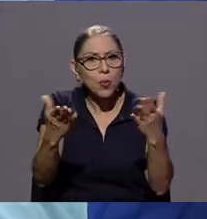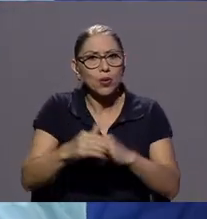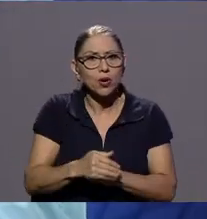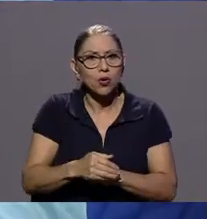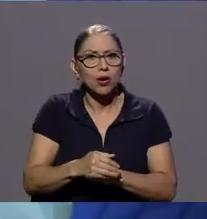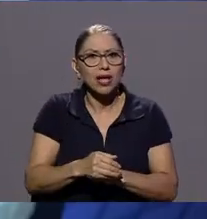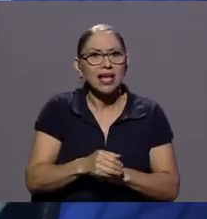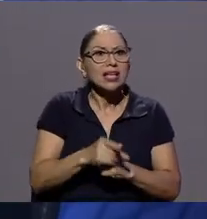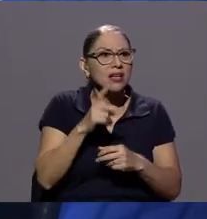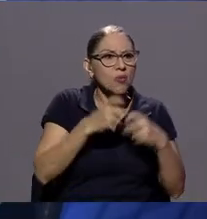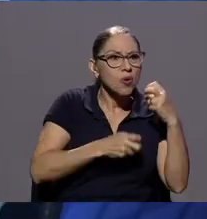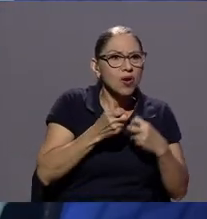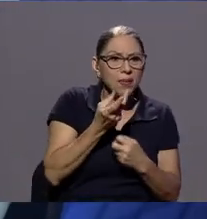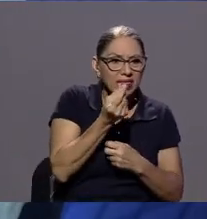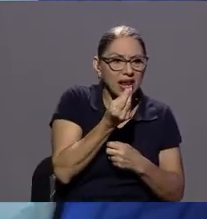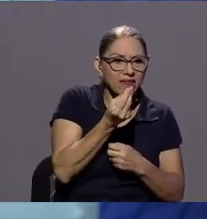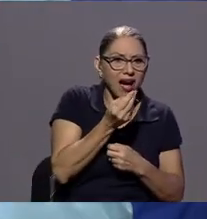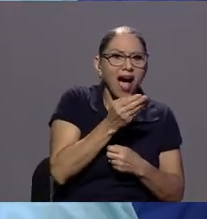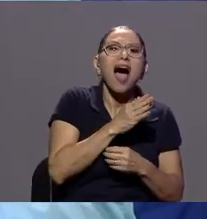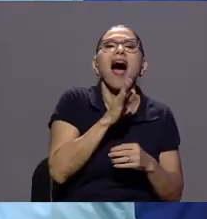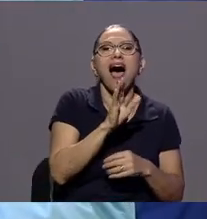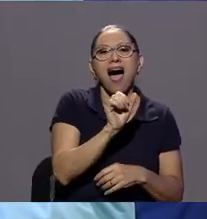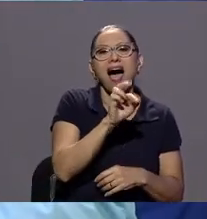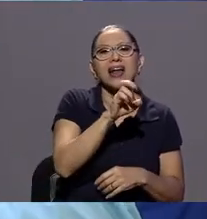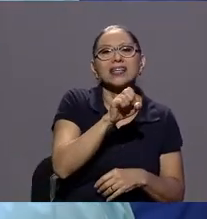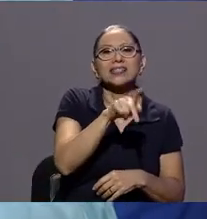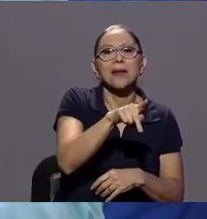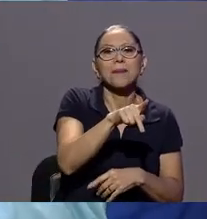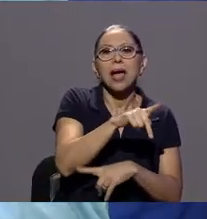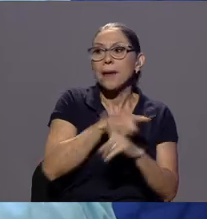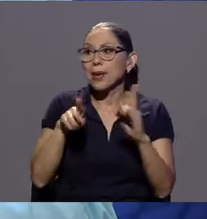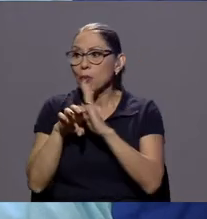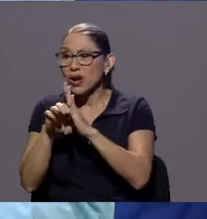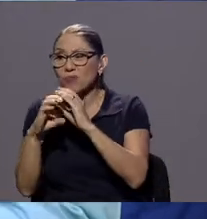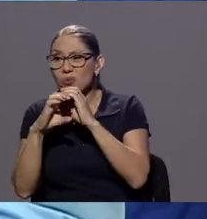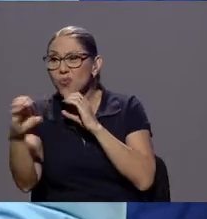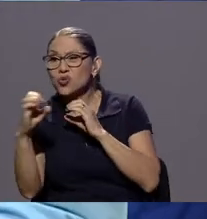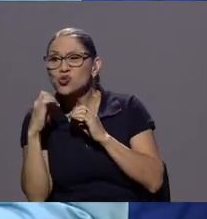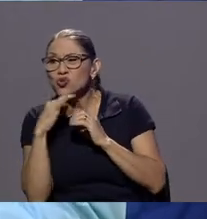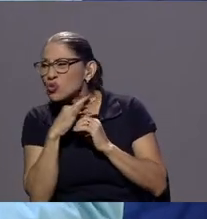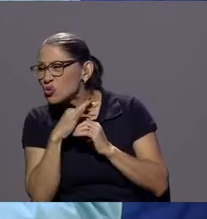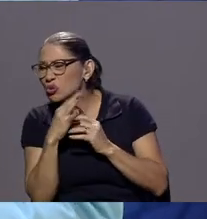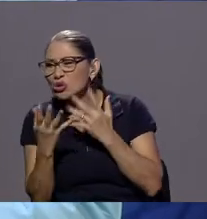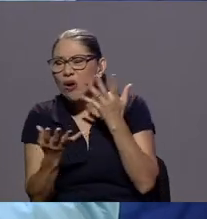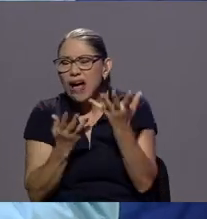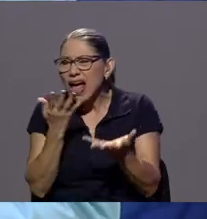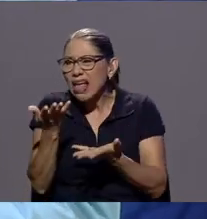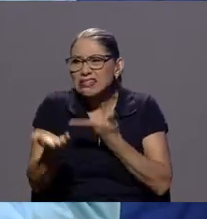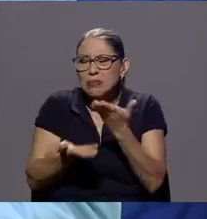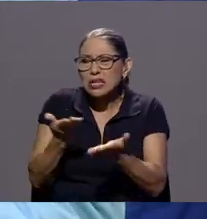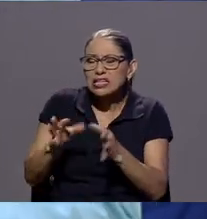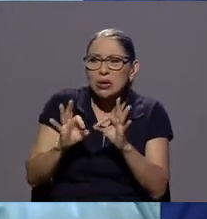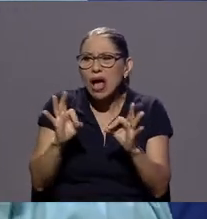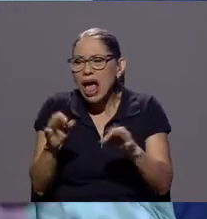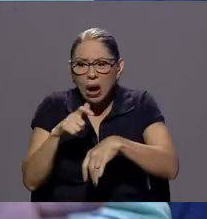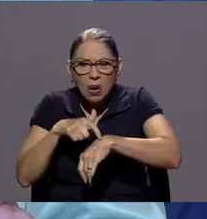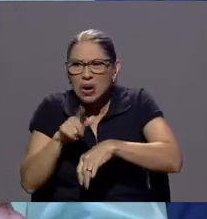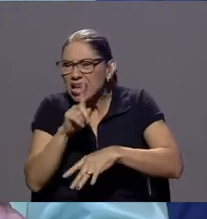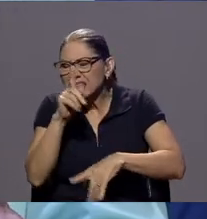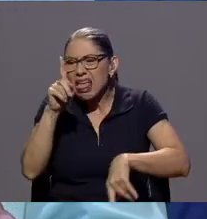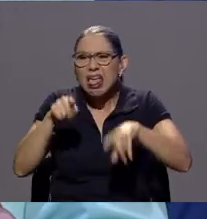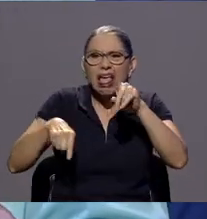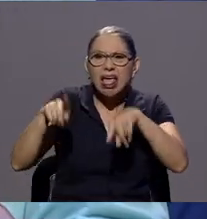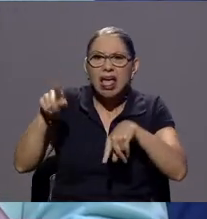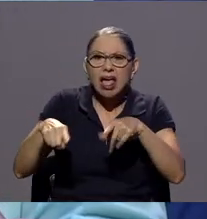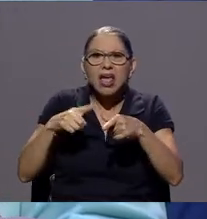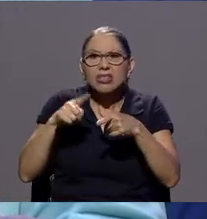tema de tarifa tengo que ir a Arecep pero si es un tema de calidad de servicio que el bus está sucio que no pasa en el horario correspondiente etcétera tengo